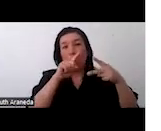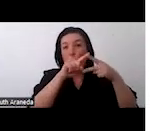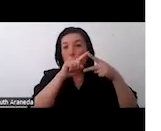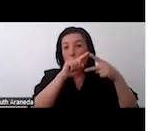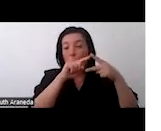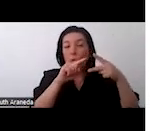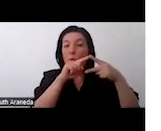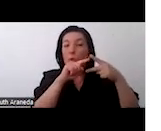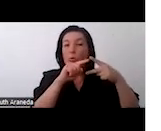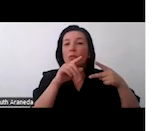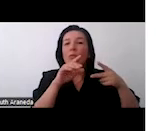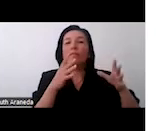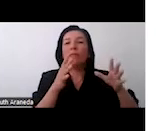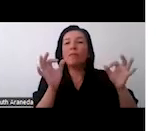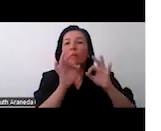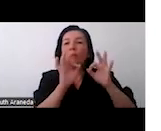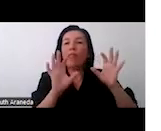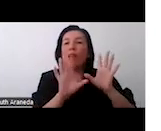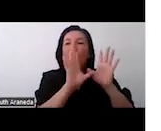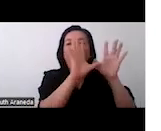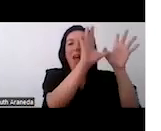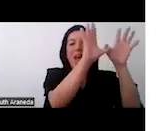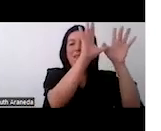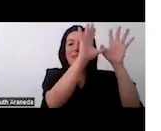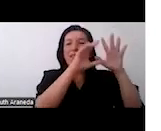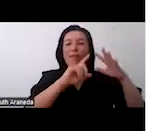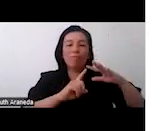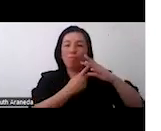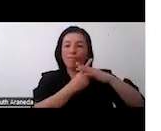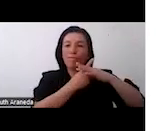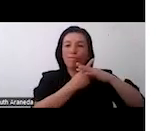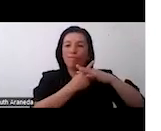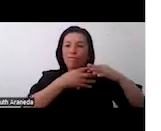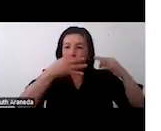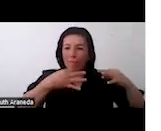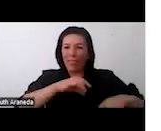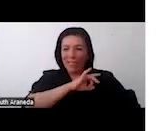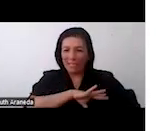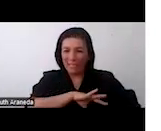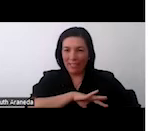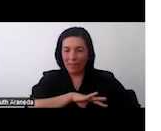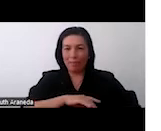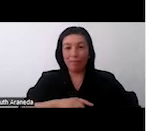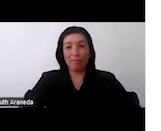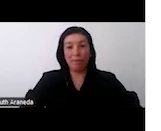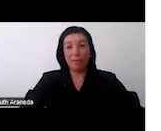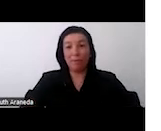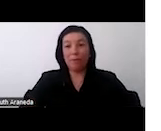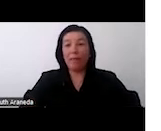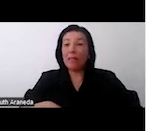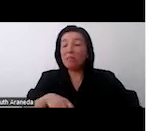que son las especies de aves endémicas de Chile, por eso Avendemicus chilensis. En esta